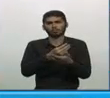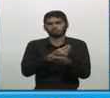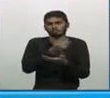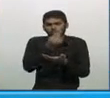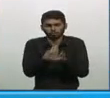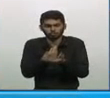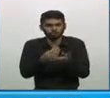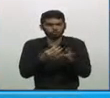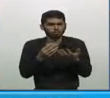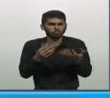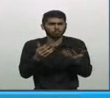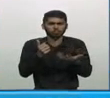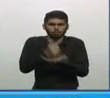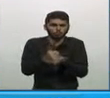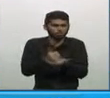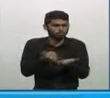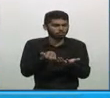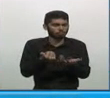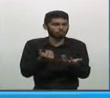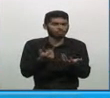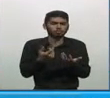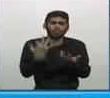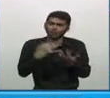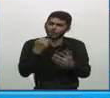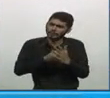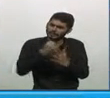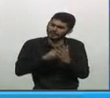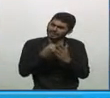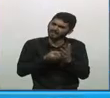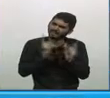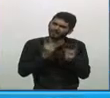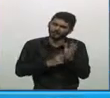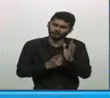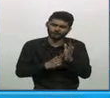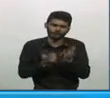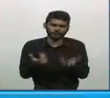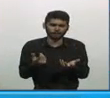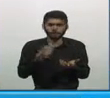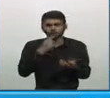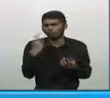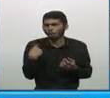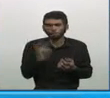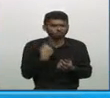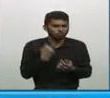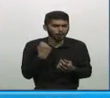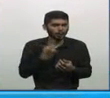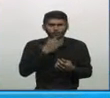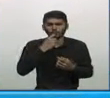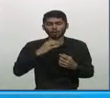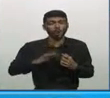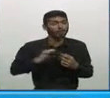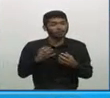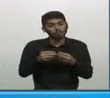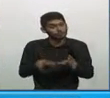estar con nosotros es ganar su lugar todos somos importante una vez que empieza una temporada que empieza un año